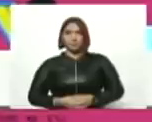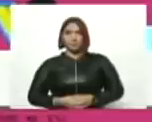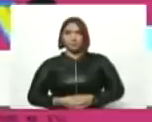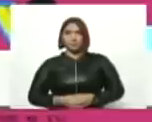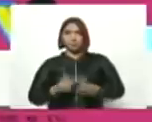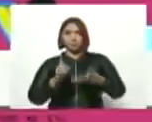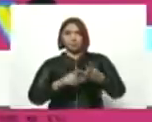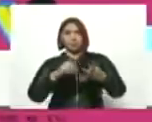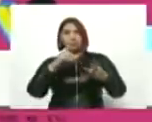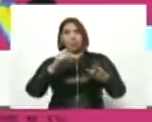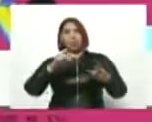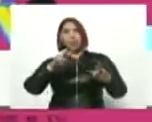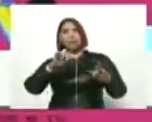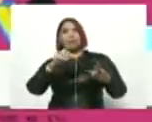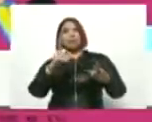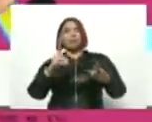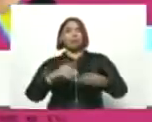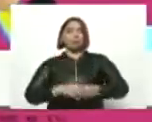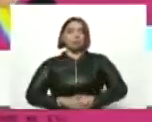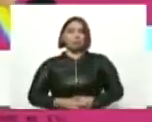David Nieves,